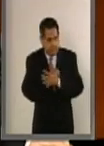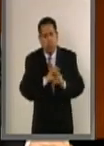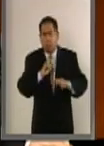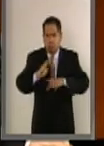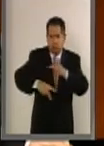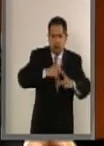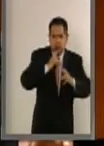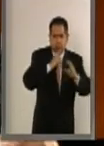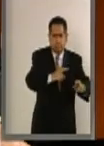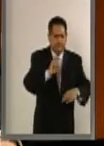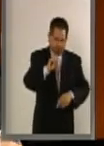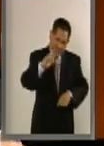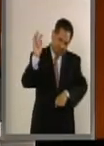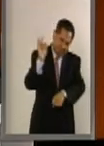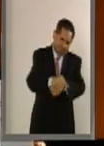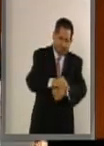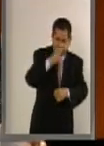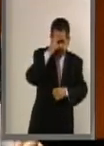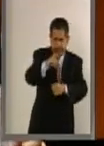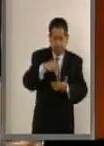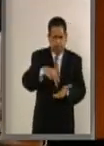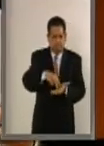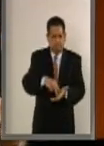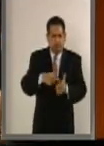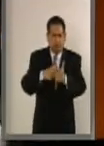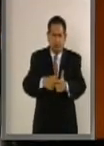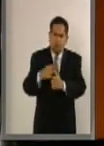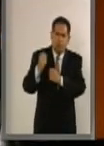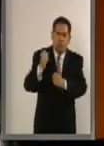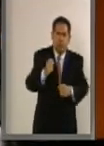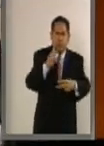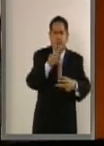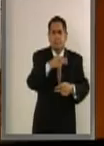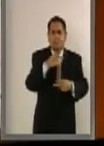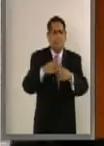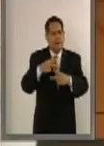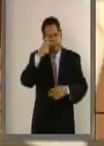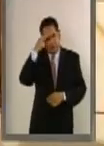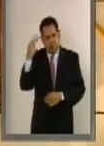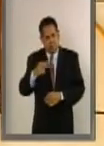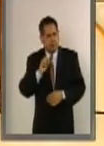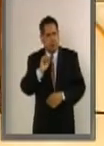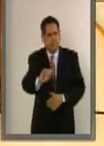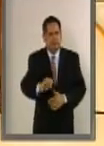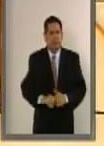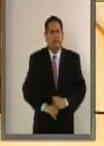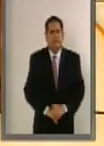y va por México. México está de pie y fuerza México. Muchas gracias. Muy buenas tardes.